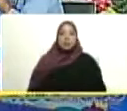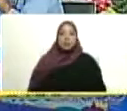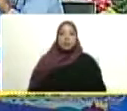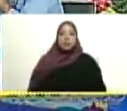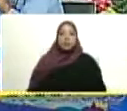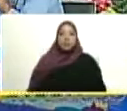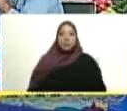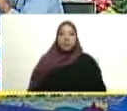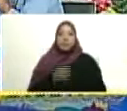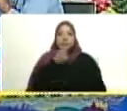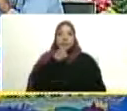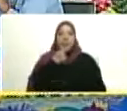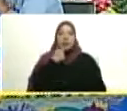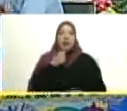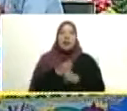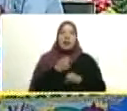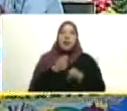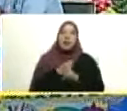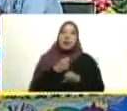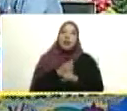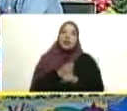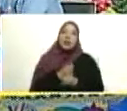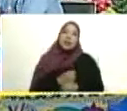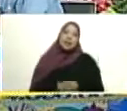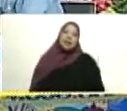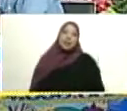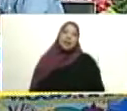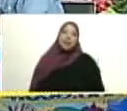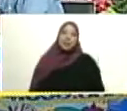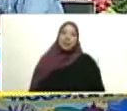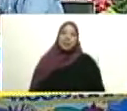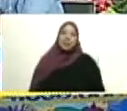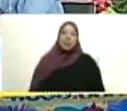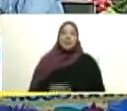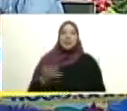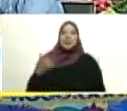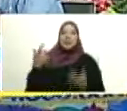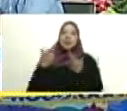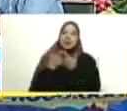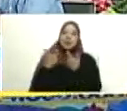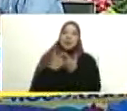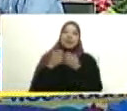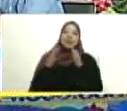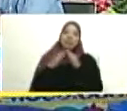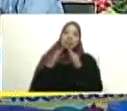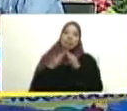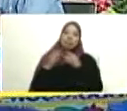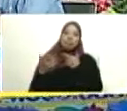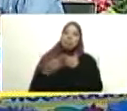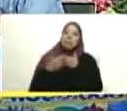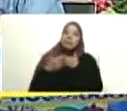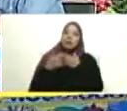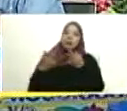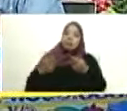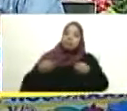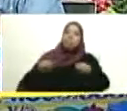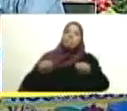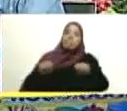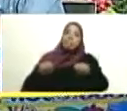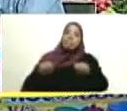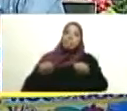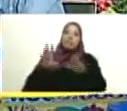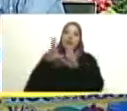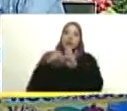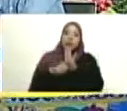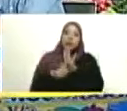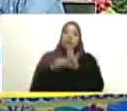Qué empeño, qué perseverancia, contra viento y marea, contra amenazas, sanciones. Nos